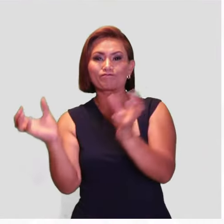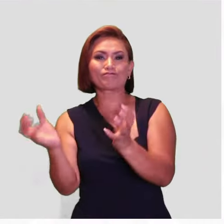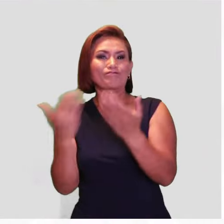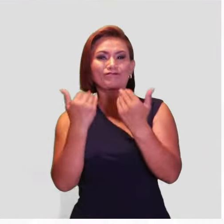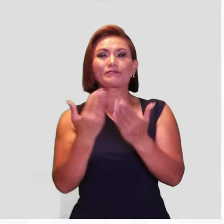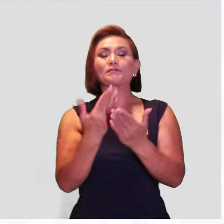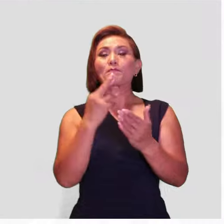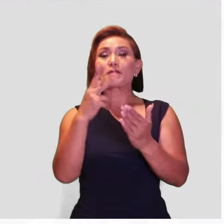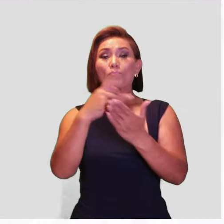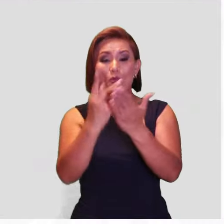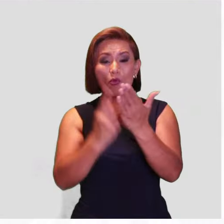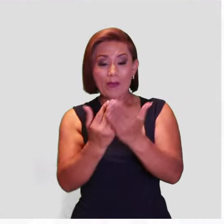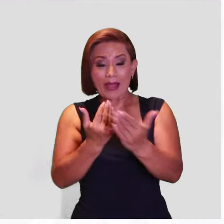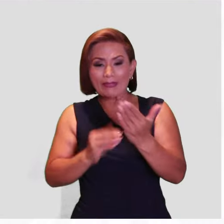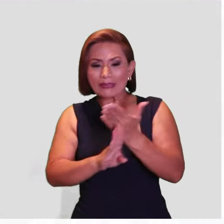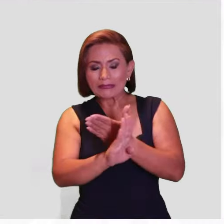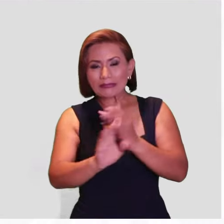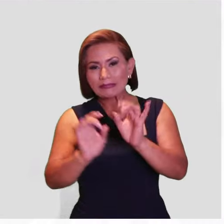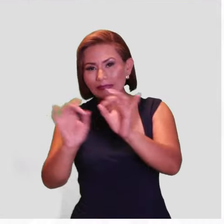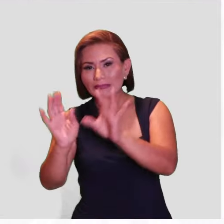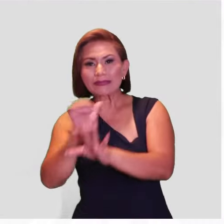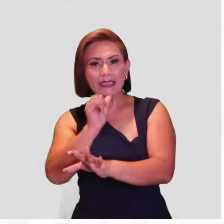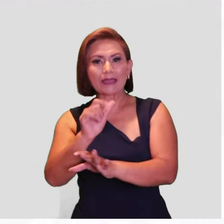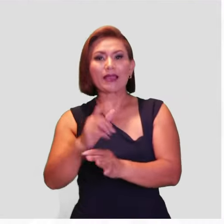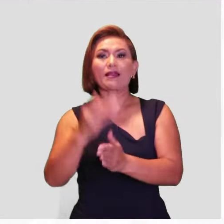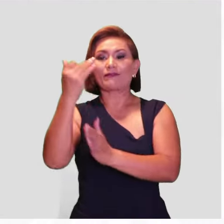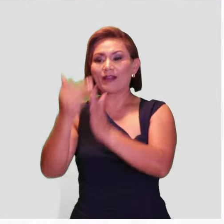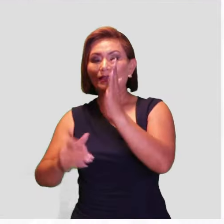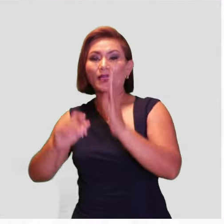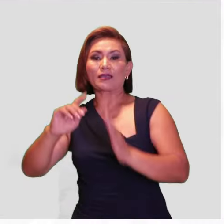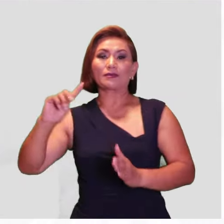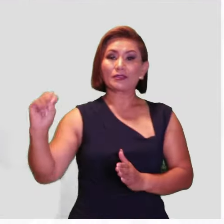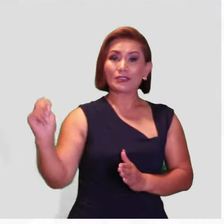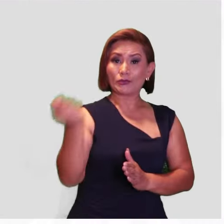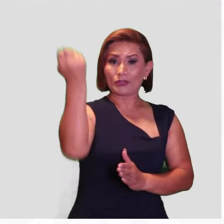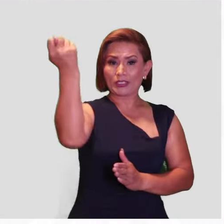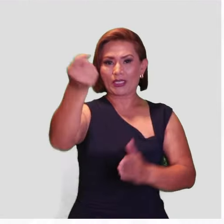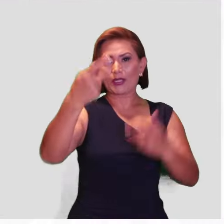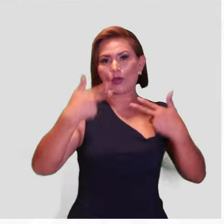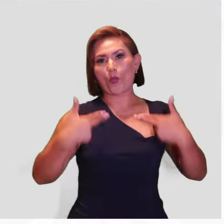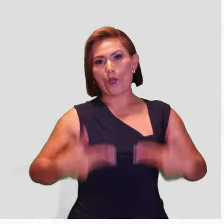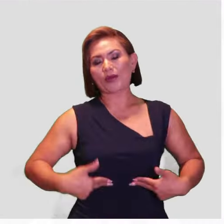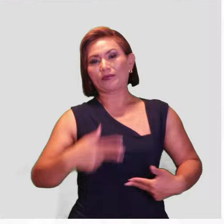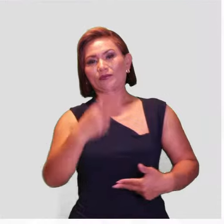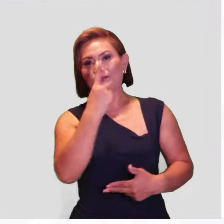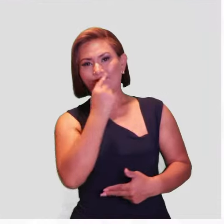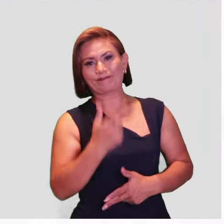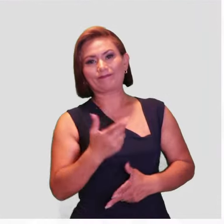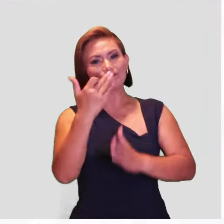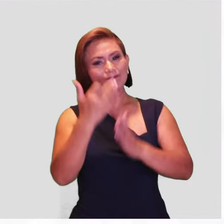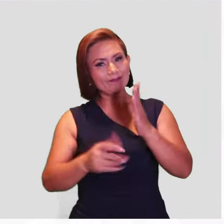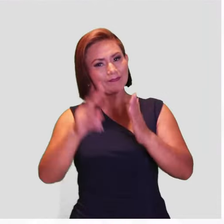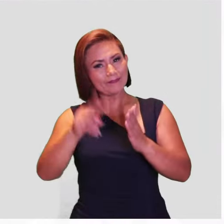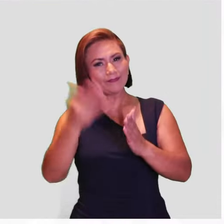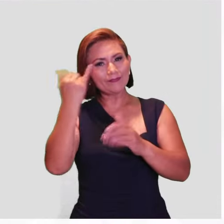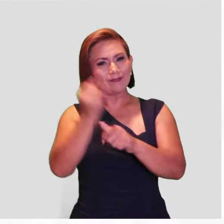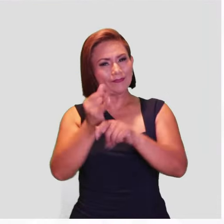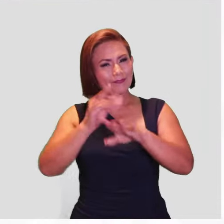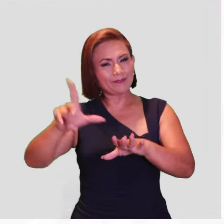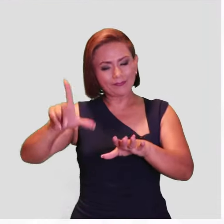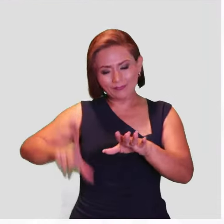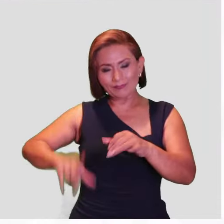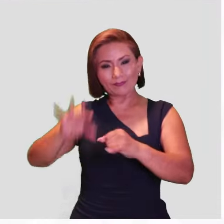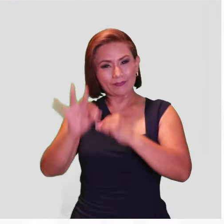prevención. Falta equilibrio entre la tecnología y el elemento humano. La falta de obra municipal, de acuerdo a los datos del último informe de gobierno